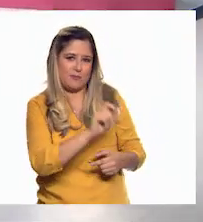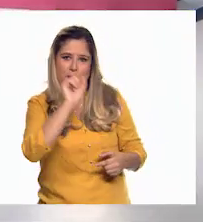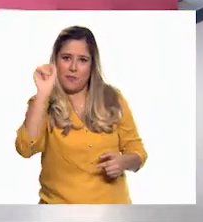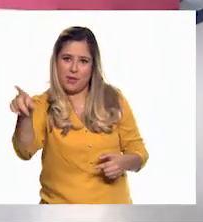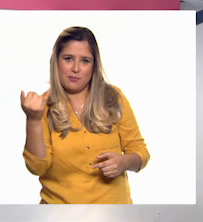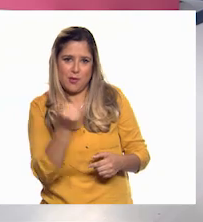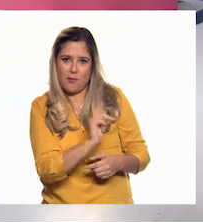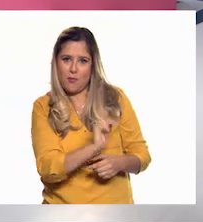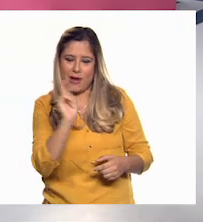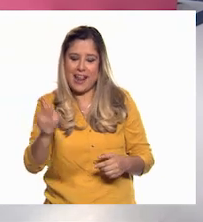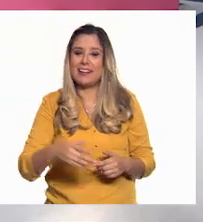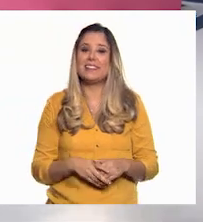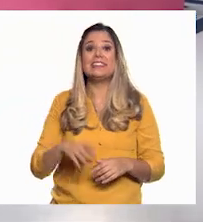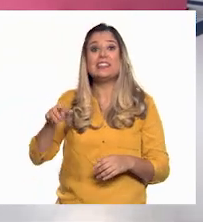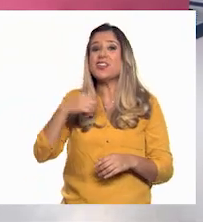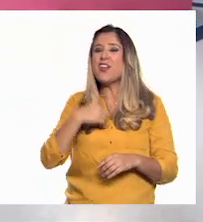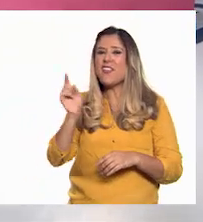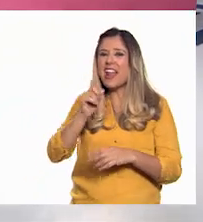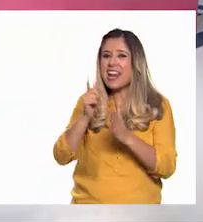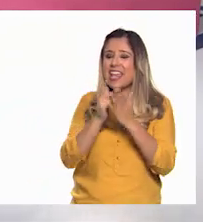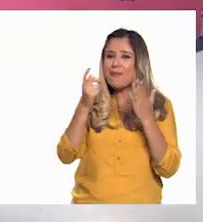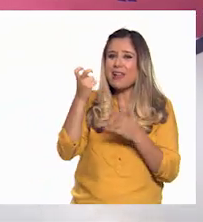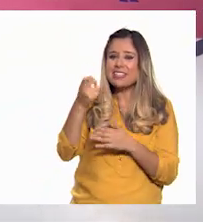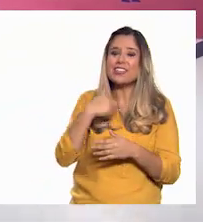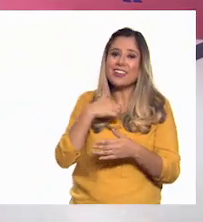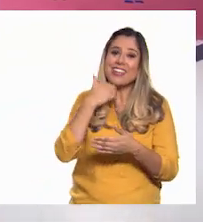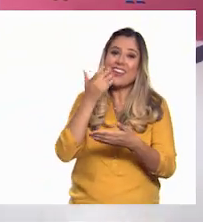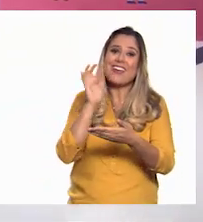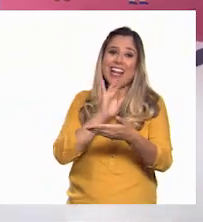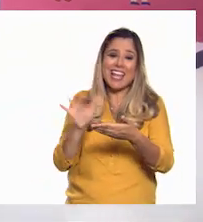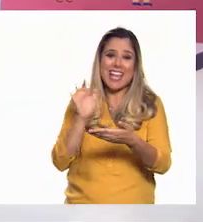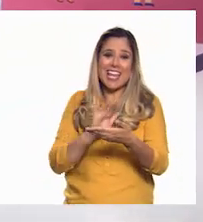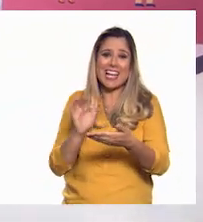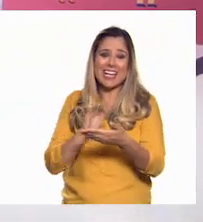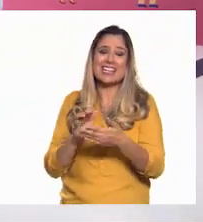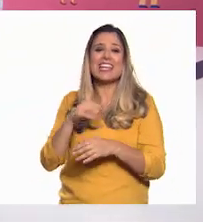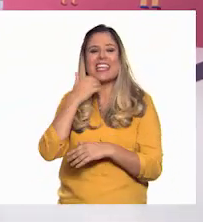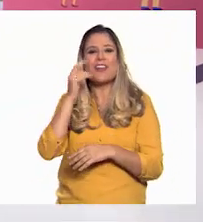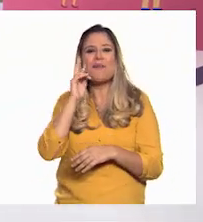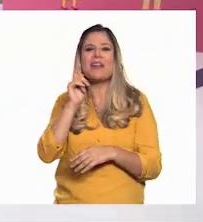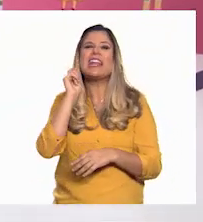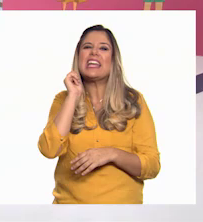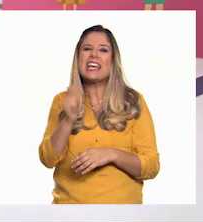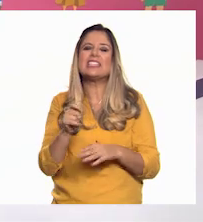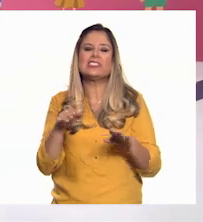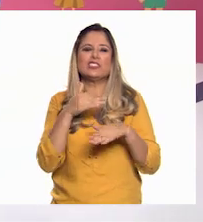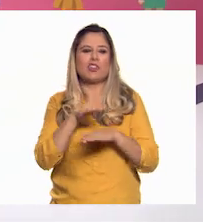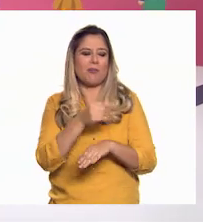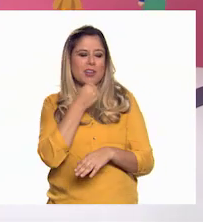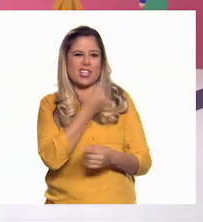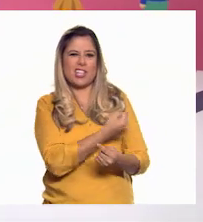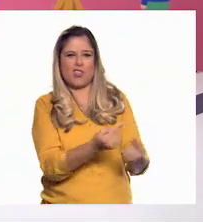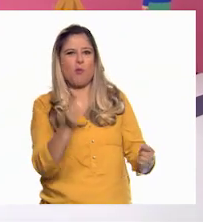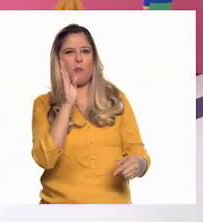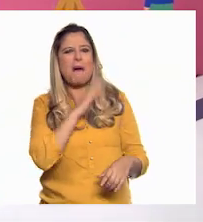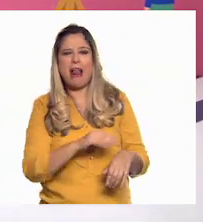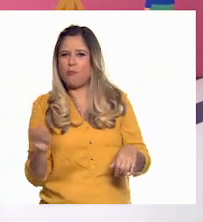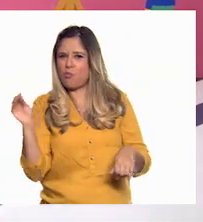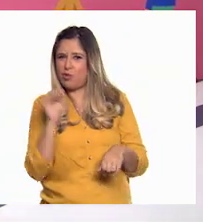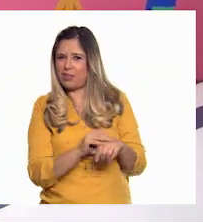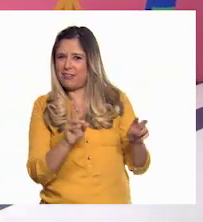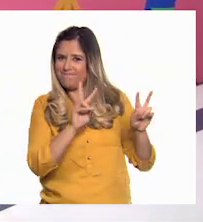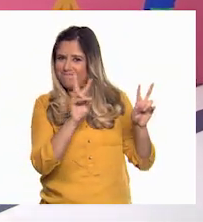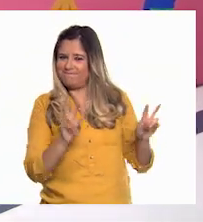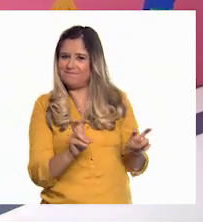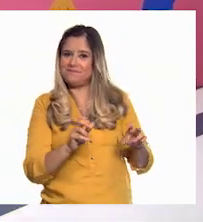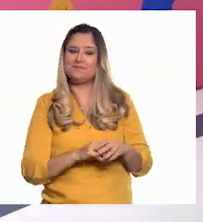Ese tampoco lo he leído, maestra. Ese es el que quiero leer. Ay, quiero ver qué dice sobre los niños malcriados. Yo